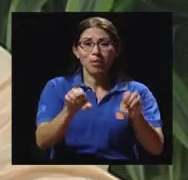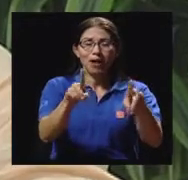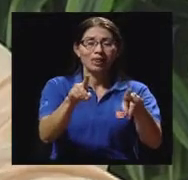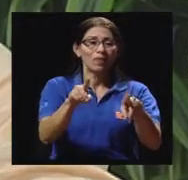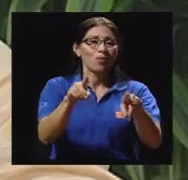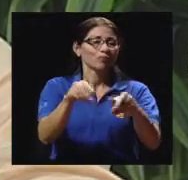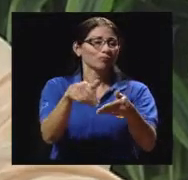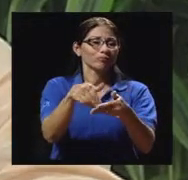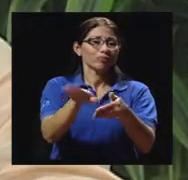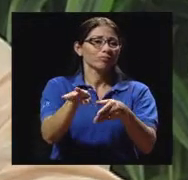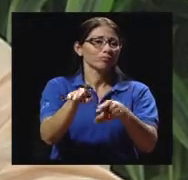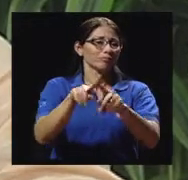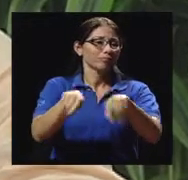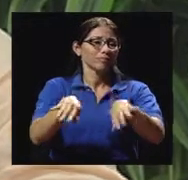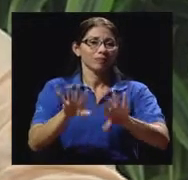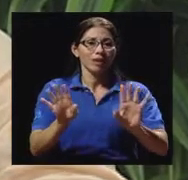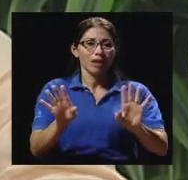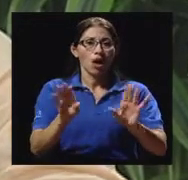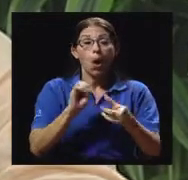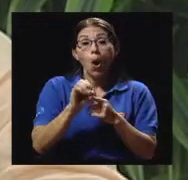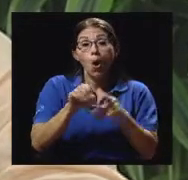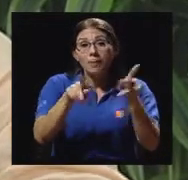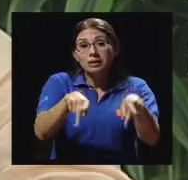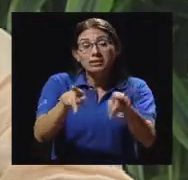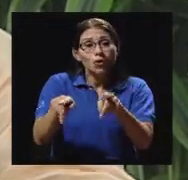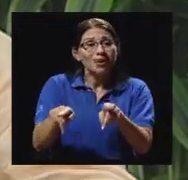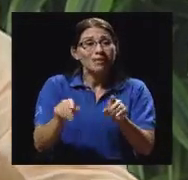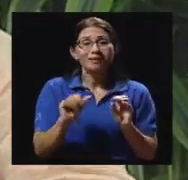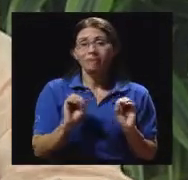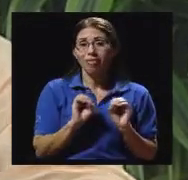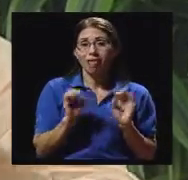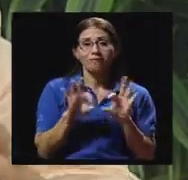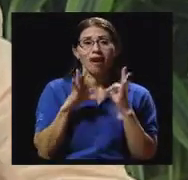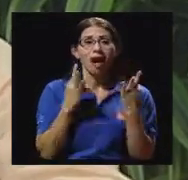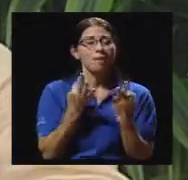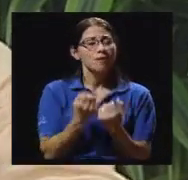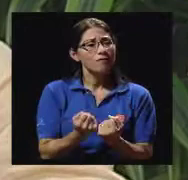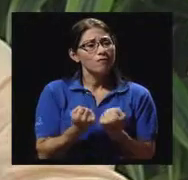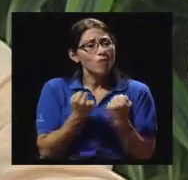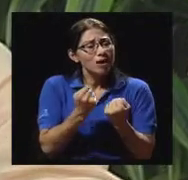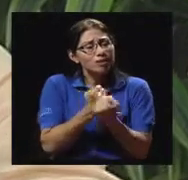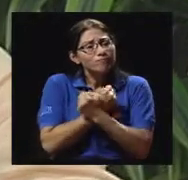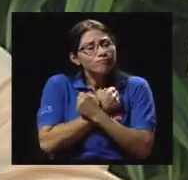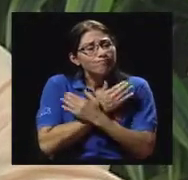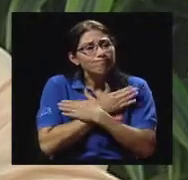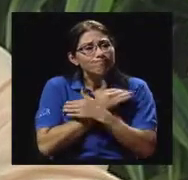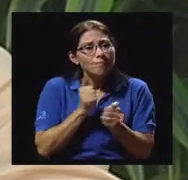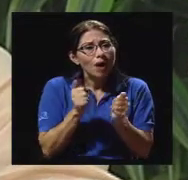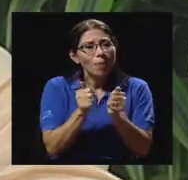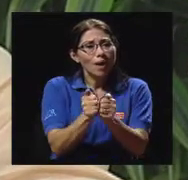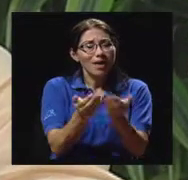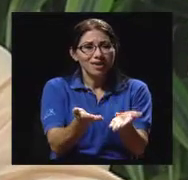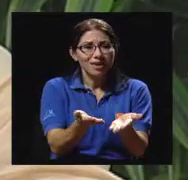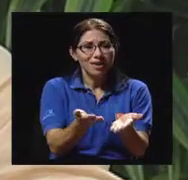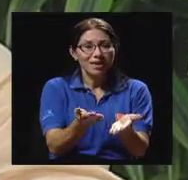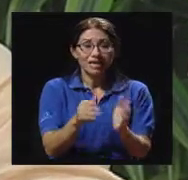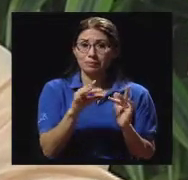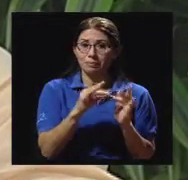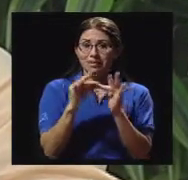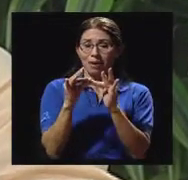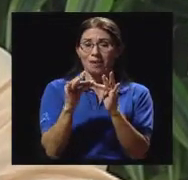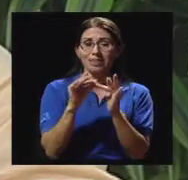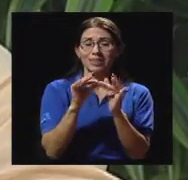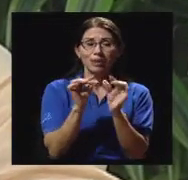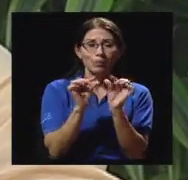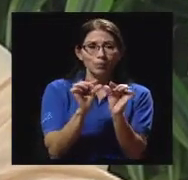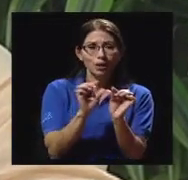grave, que no tienen una familia fuerte que los acoja, que los acompañe, pues esas drogas son, sobre todo el